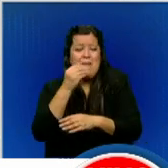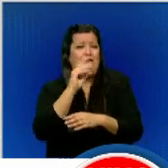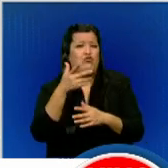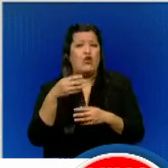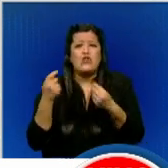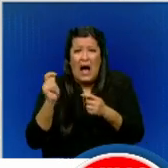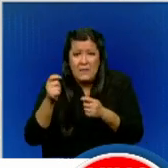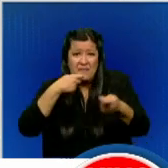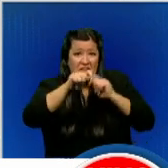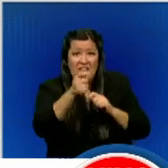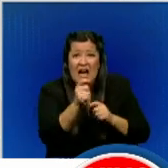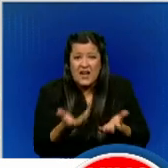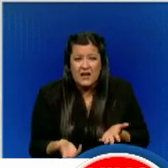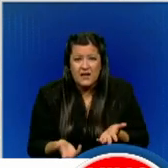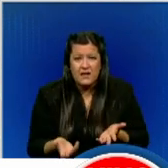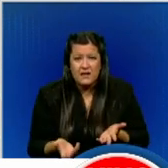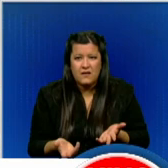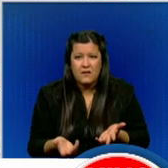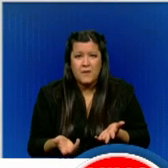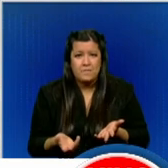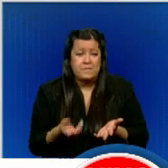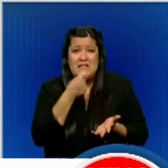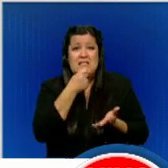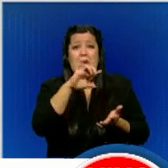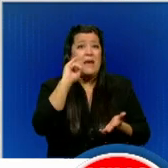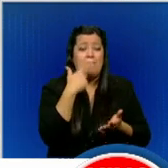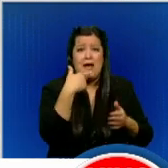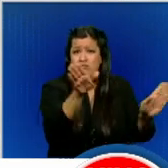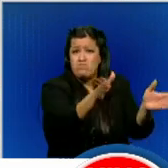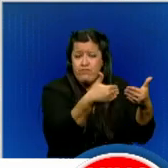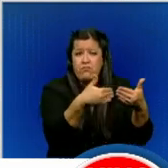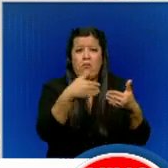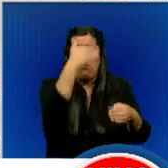aquí le van a vender no sé no me parece que no va por ahí no